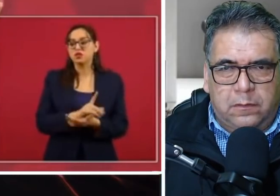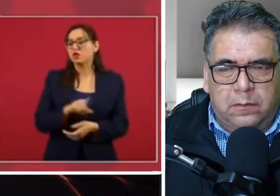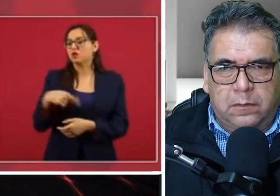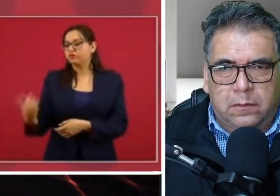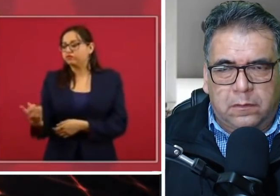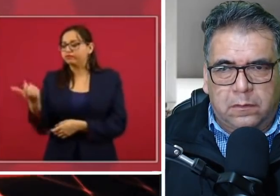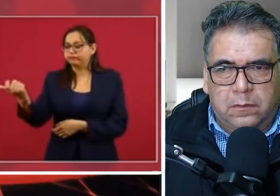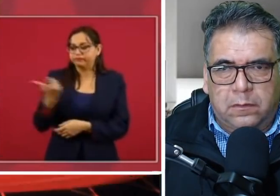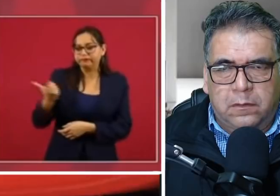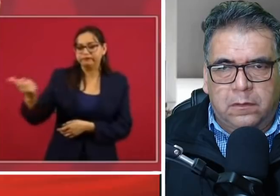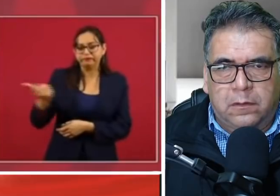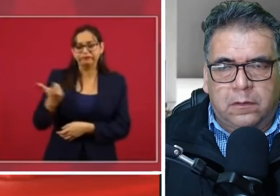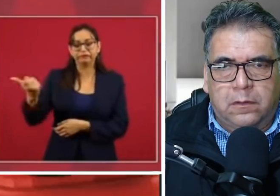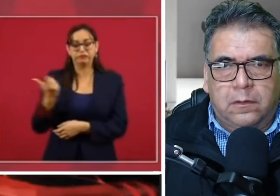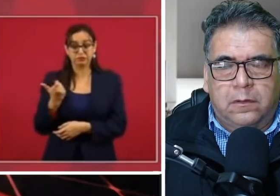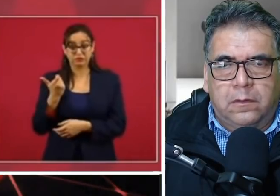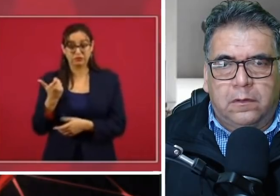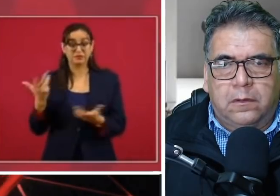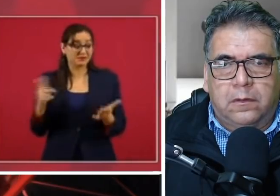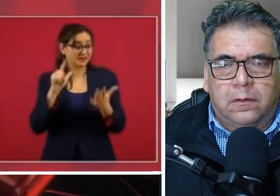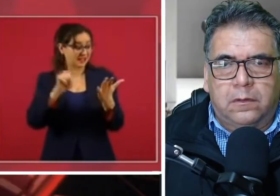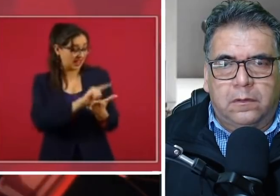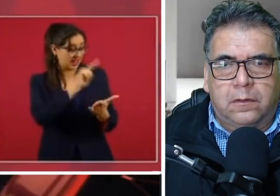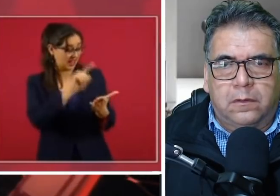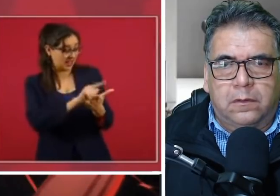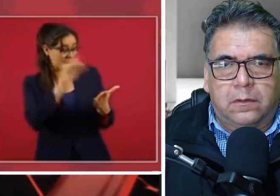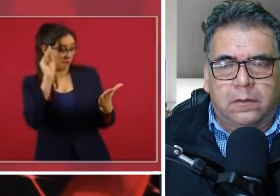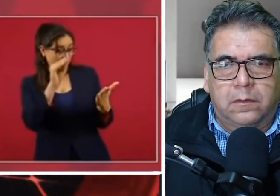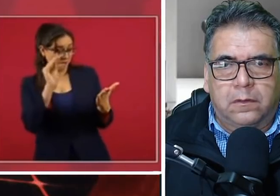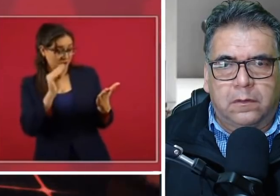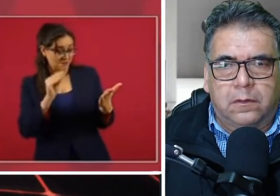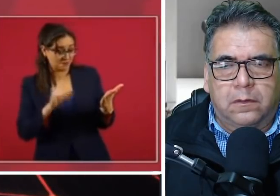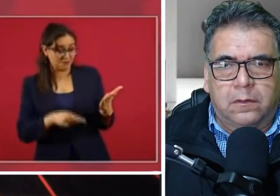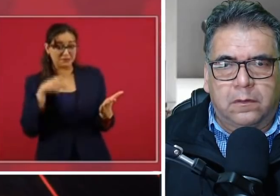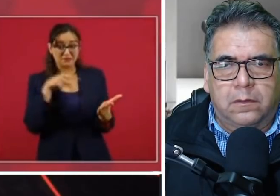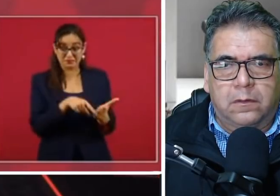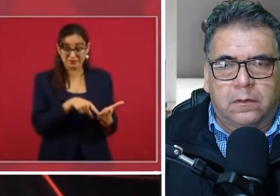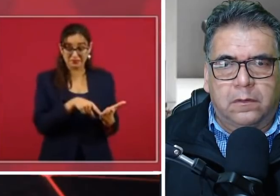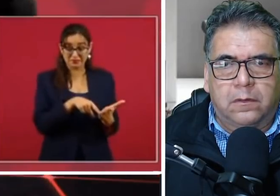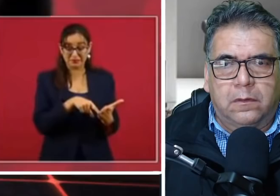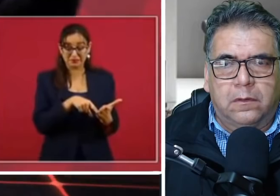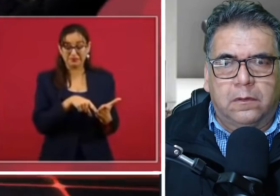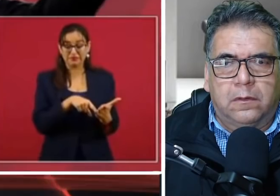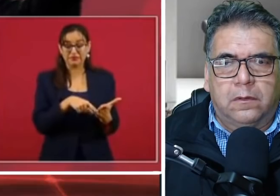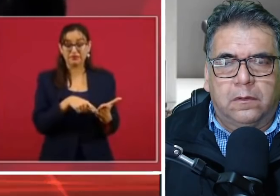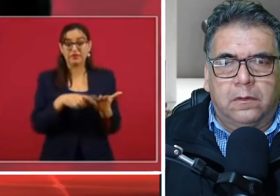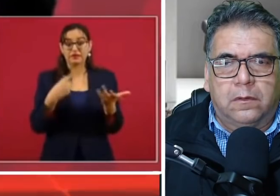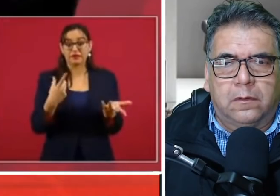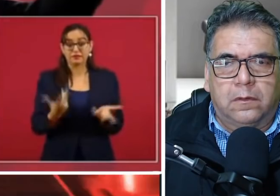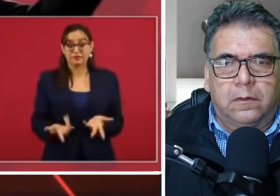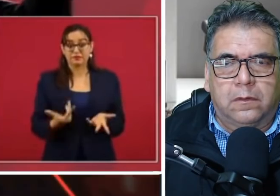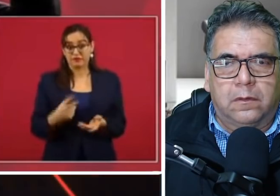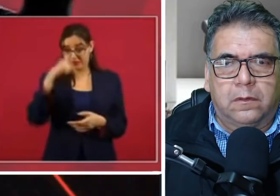Lograron una legislación para que en el despacho de energía a la